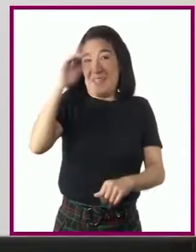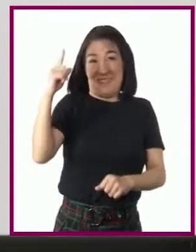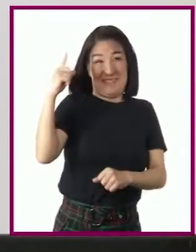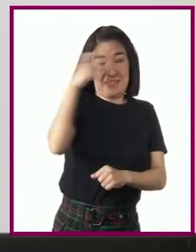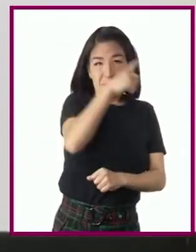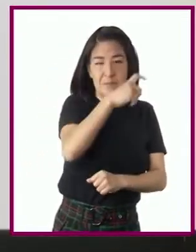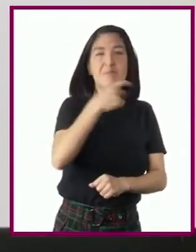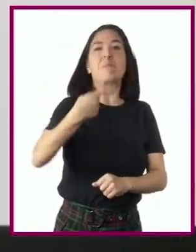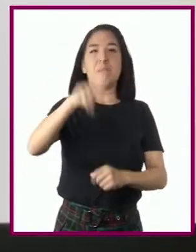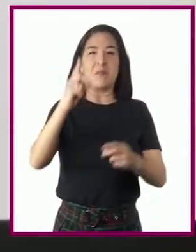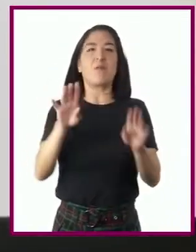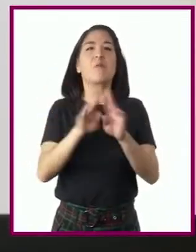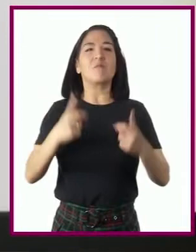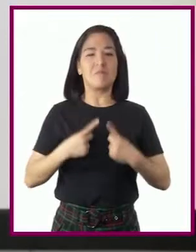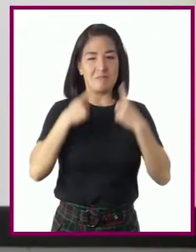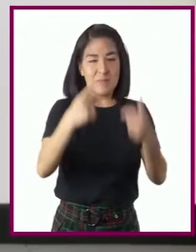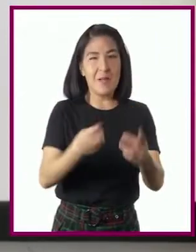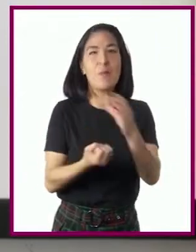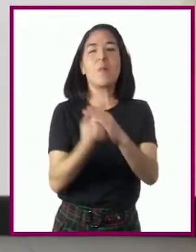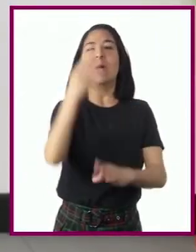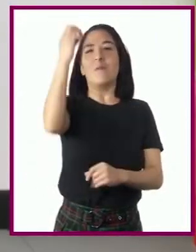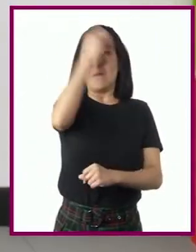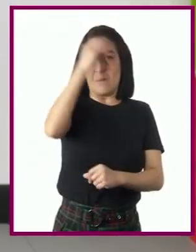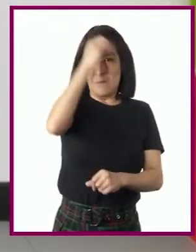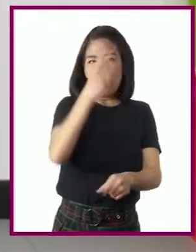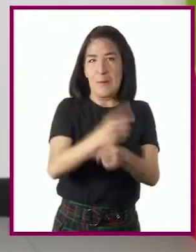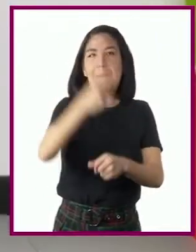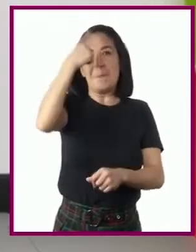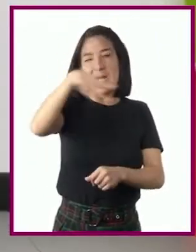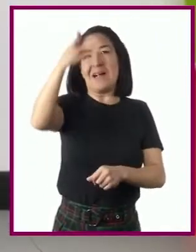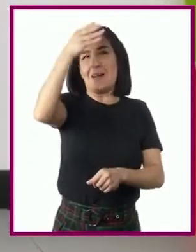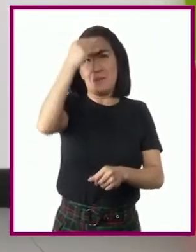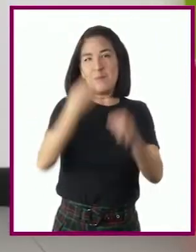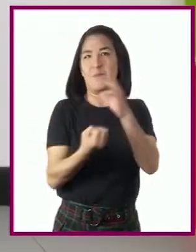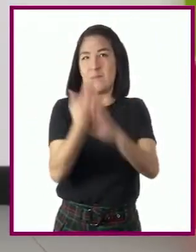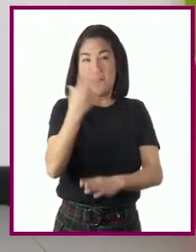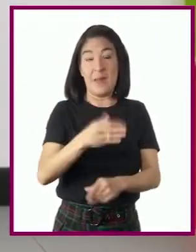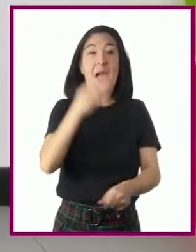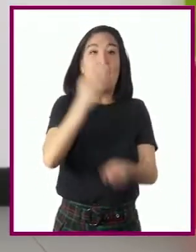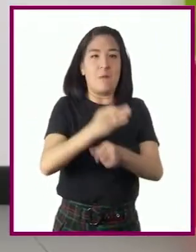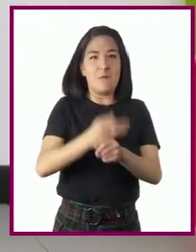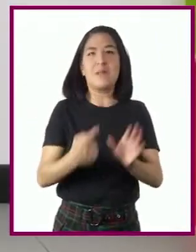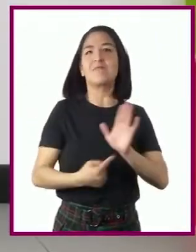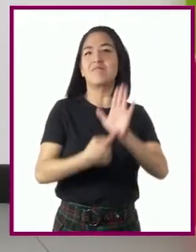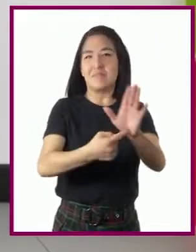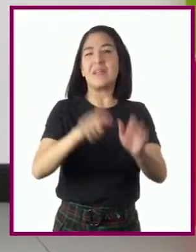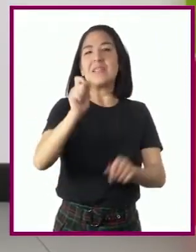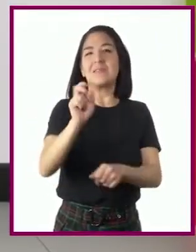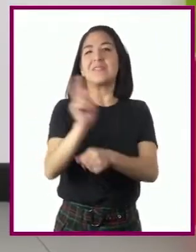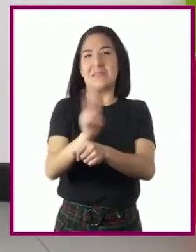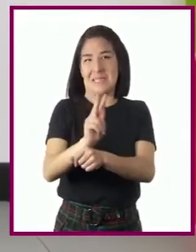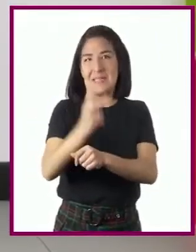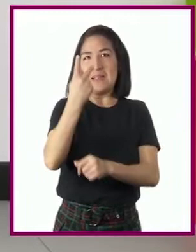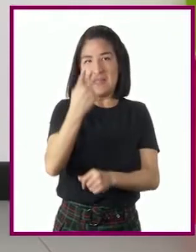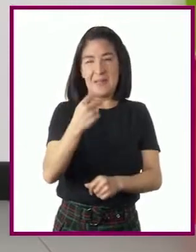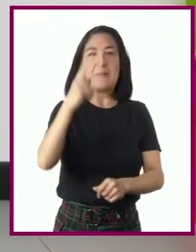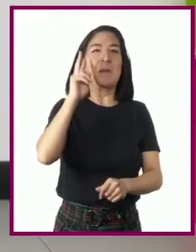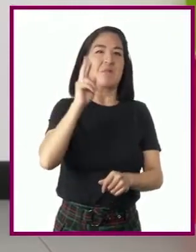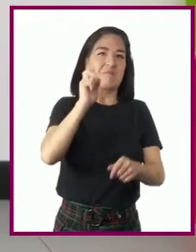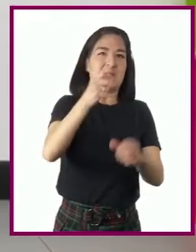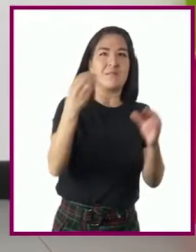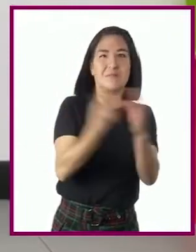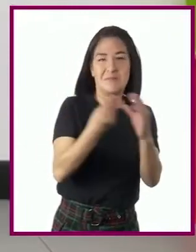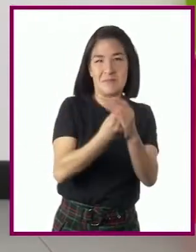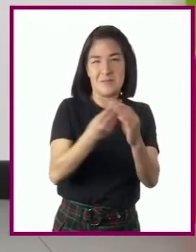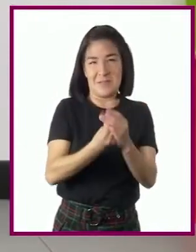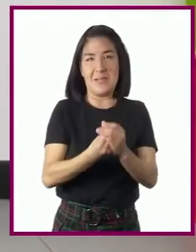oportunidad de aprender algo nuevo. Se están retomando las clases por televisión. Tienen la oportunidad de escuchar a otros